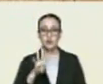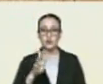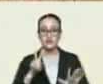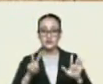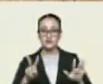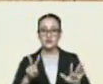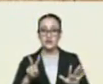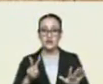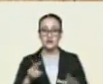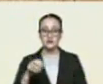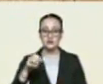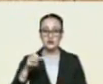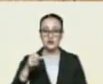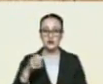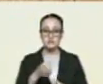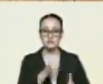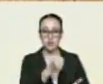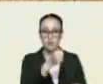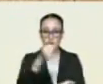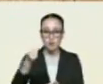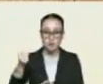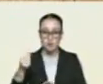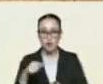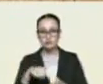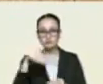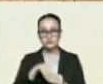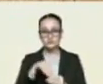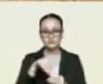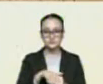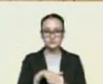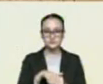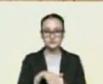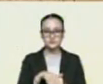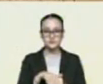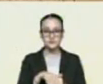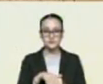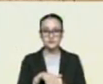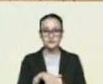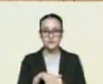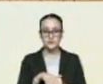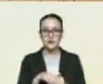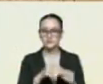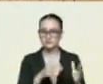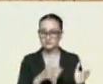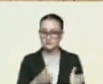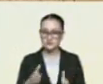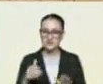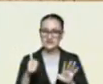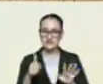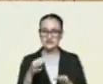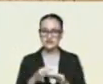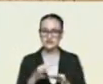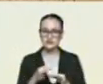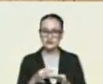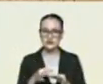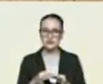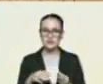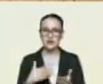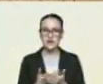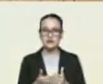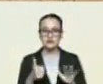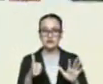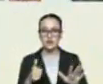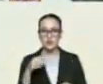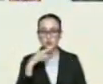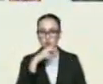48.847 cotillones electorales entre ordinarios, extra y de contingencia durante el lapso del 6 de septiembre al 6